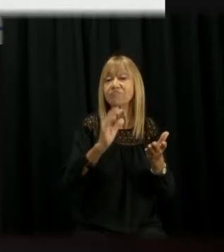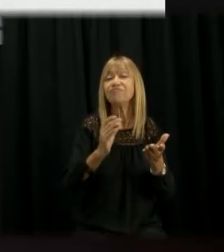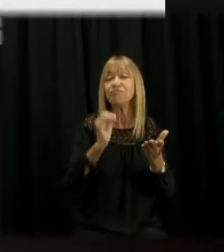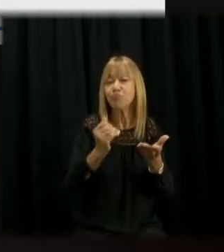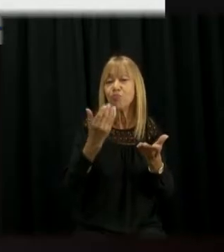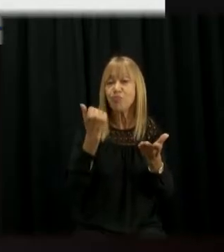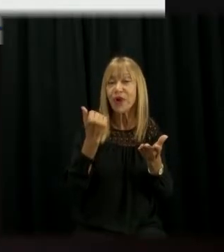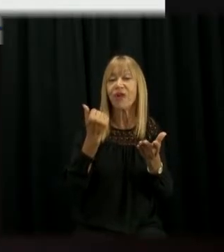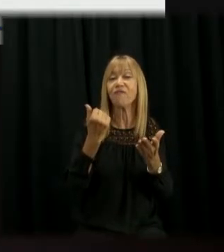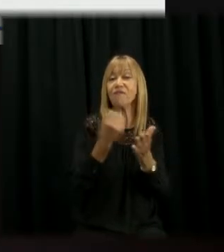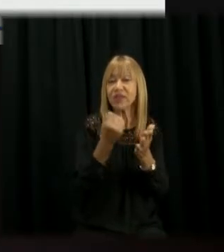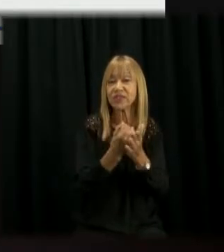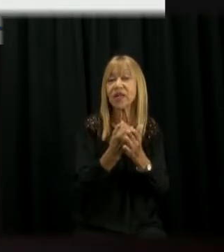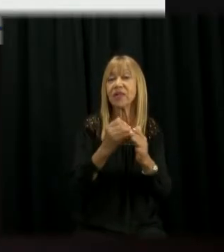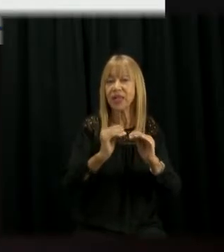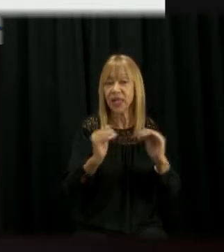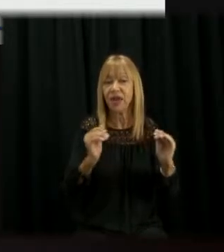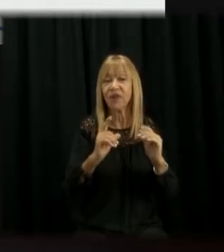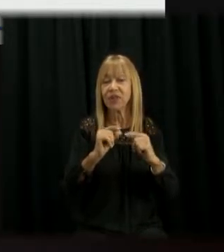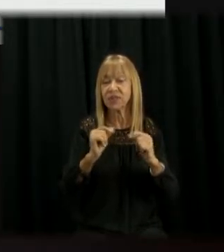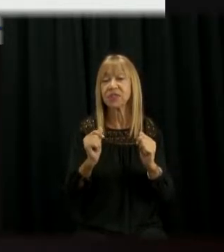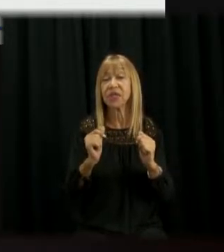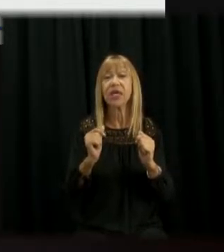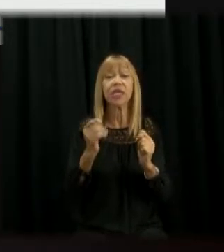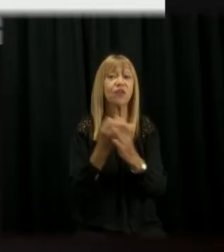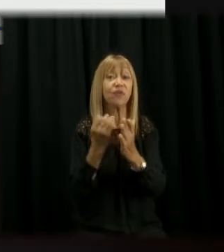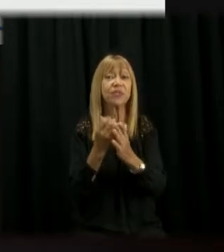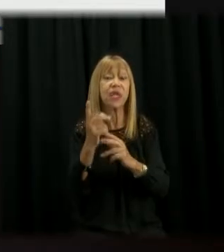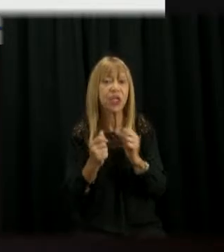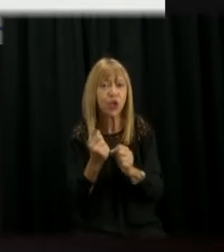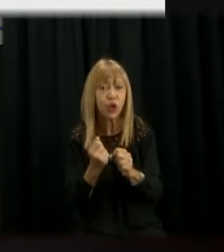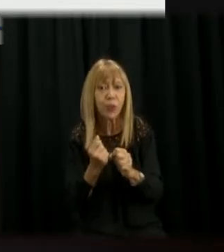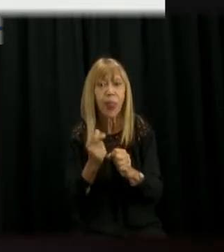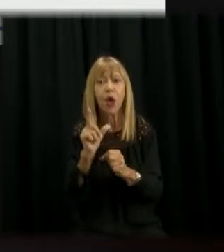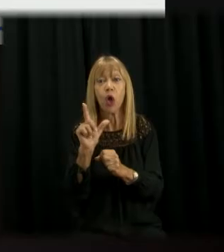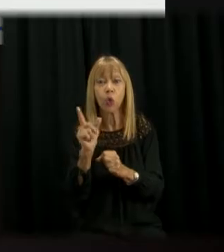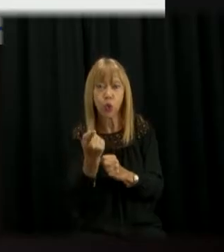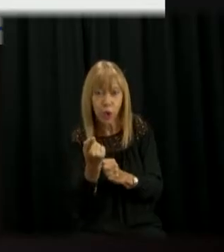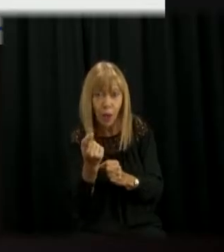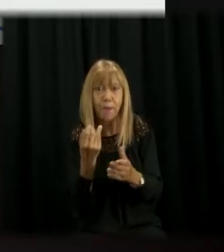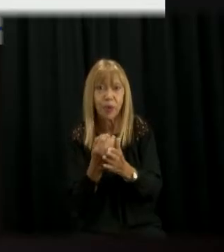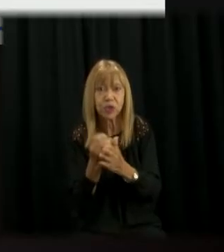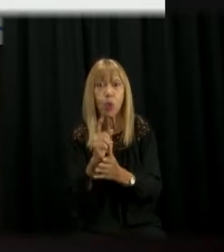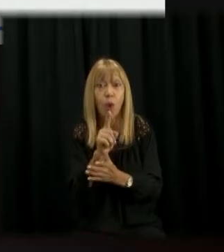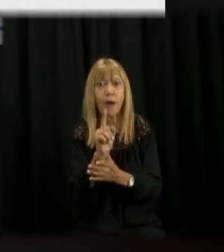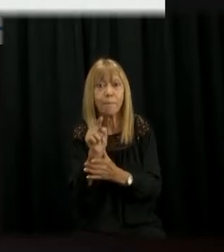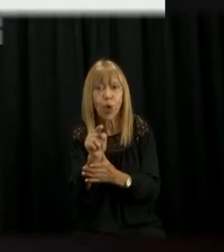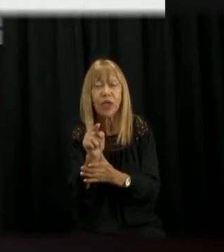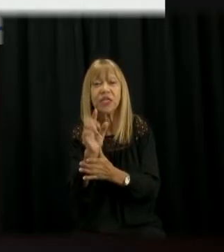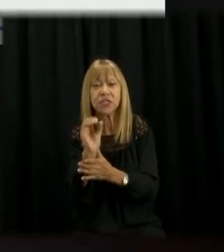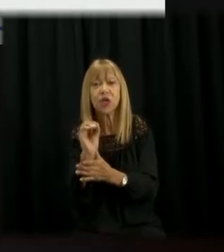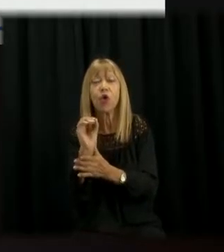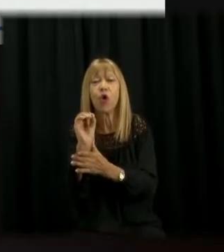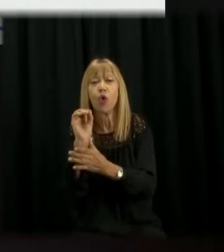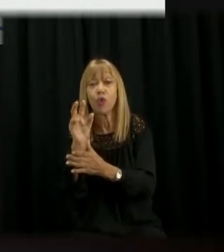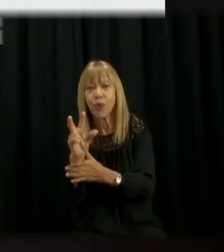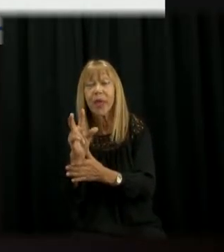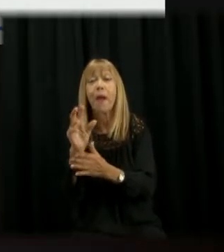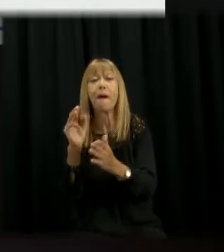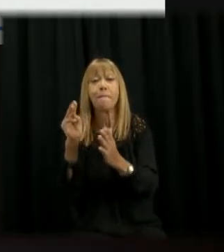a la autoridad a niveles de antes del huracán. El plan fiscal el plan fiscal 21